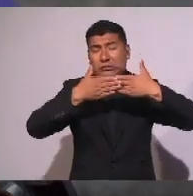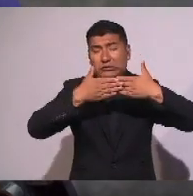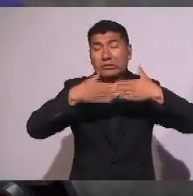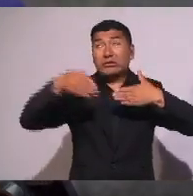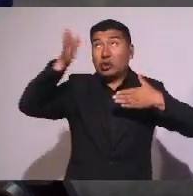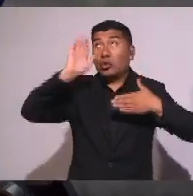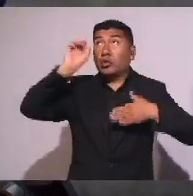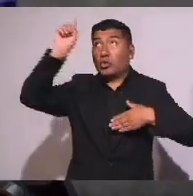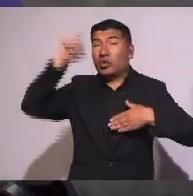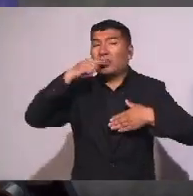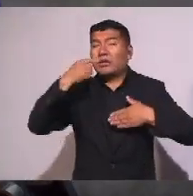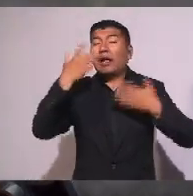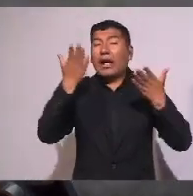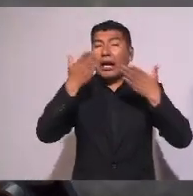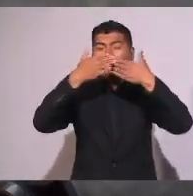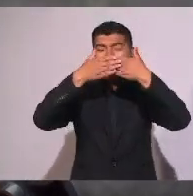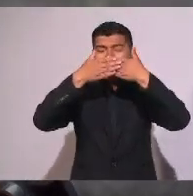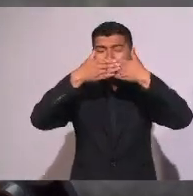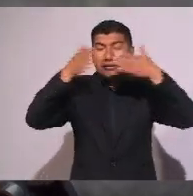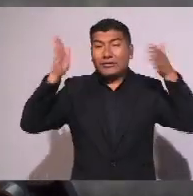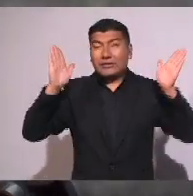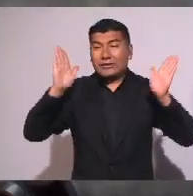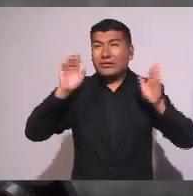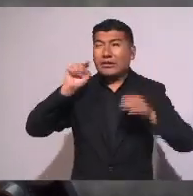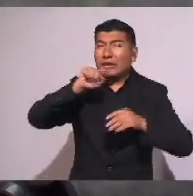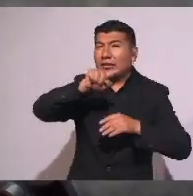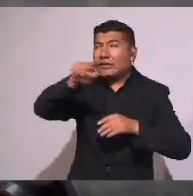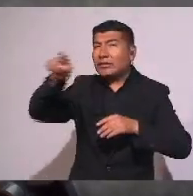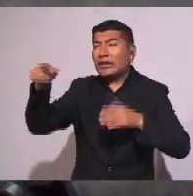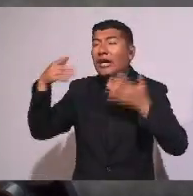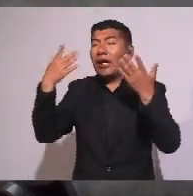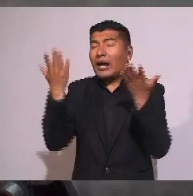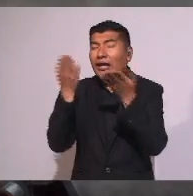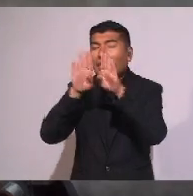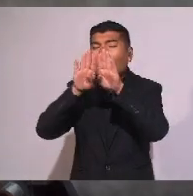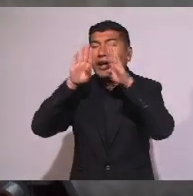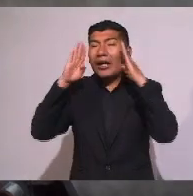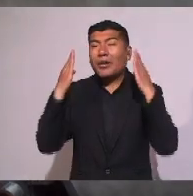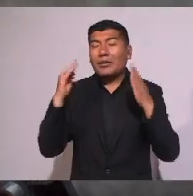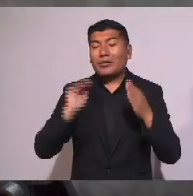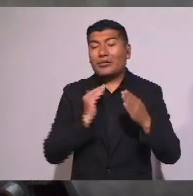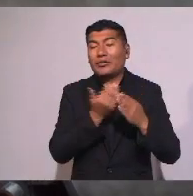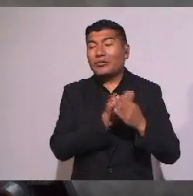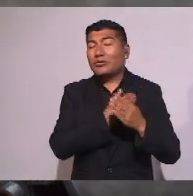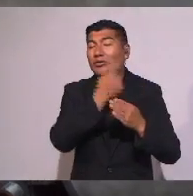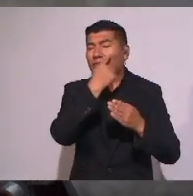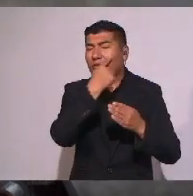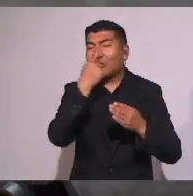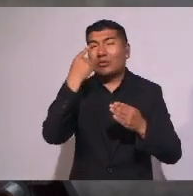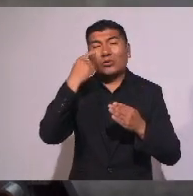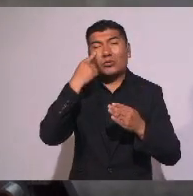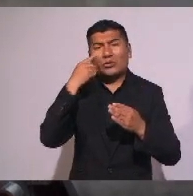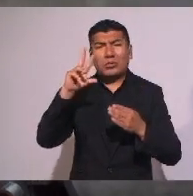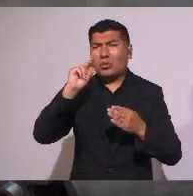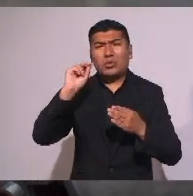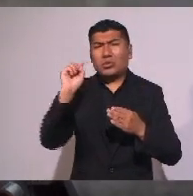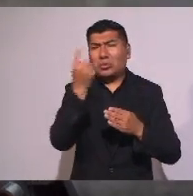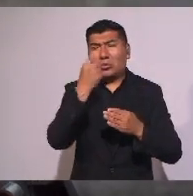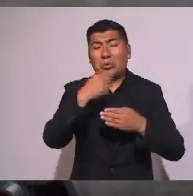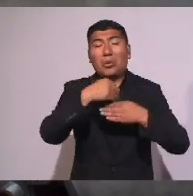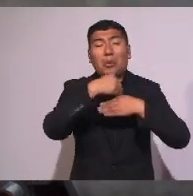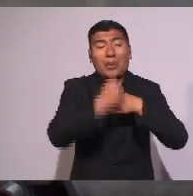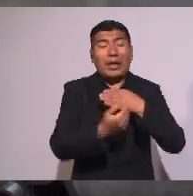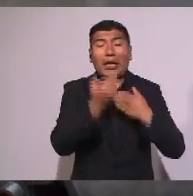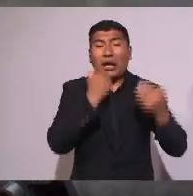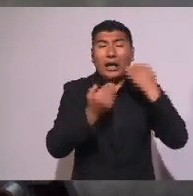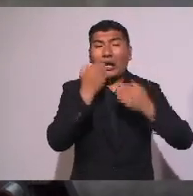Dios nos dice, hay que mirar más allá, hay que abrir nuestros ojos. No vivimos solo de pan,